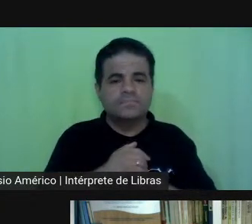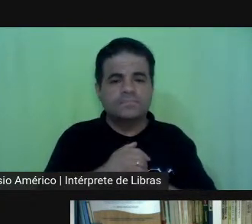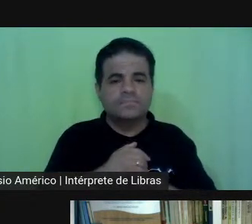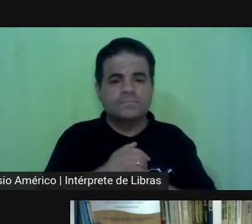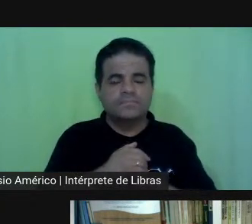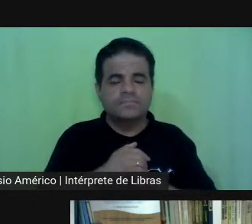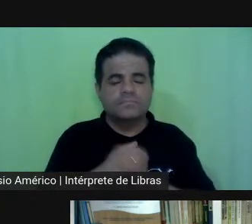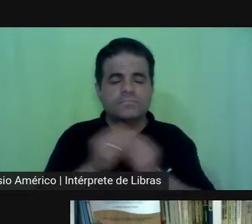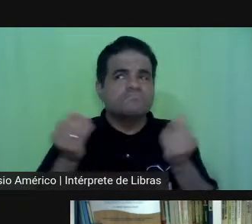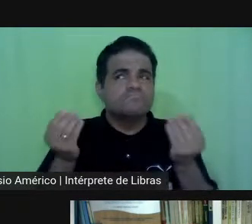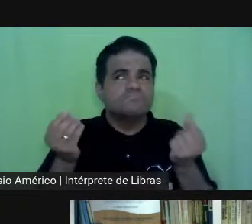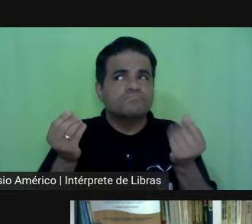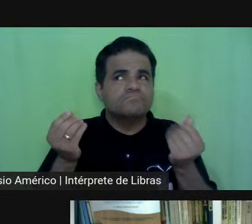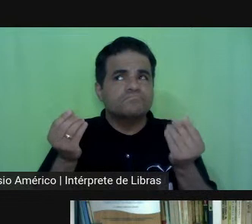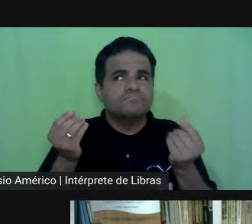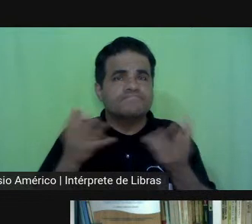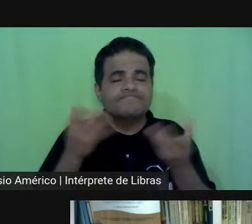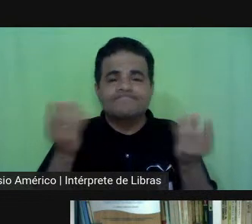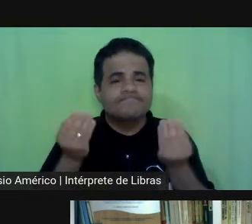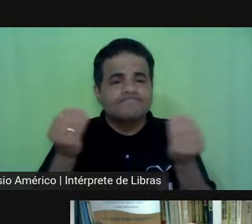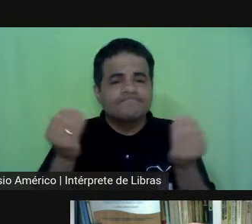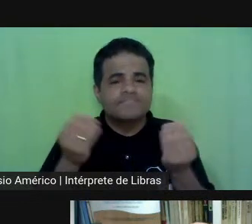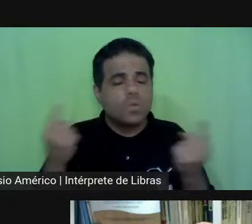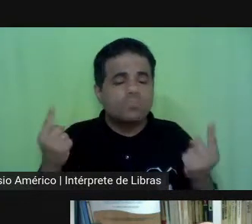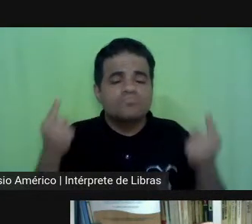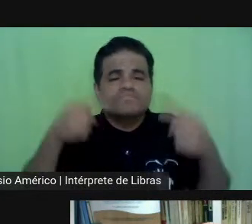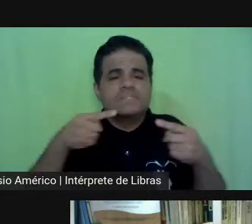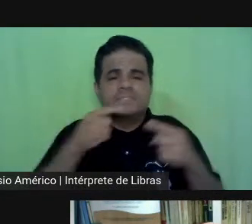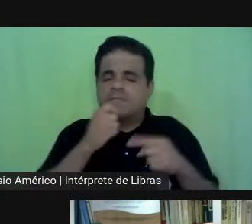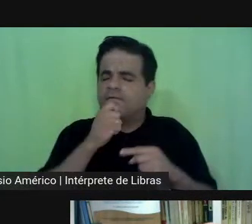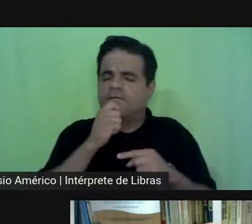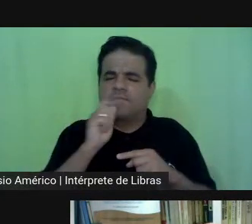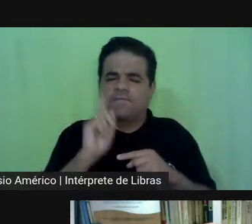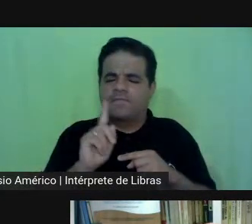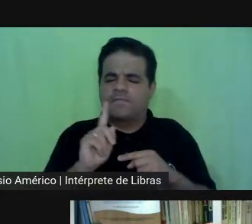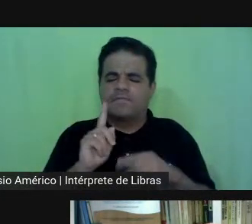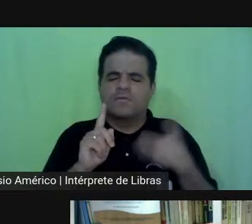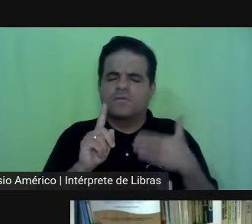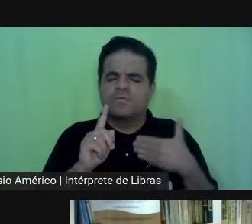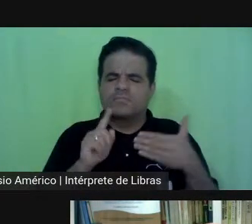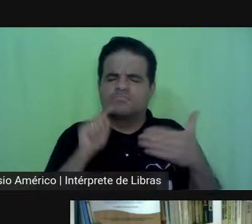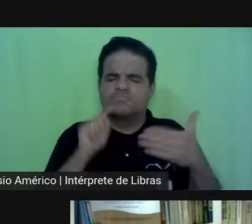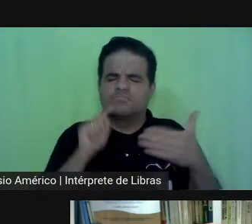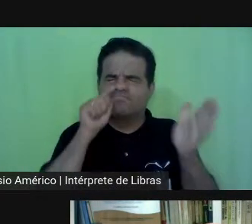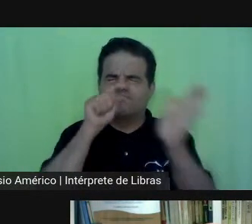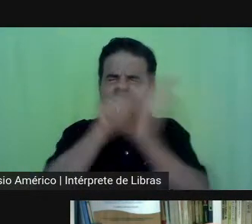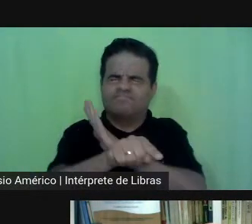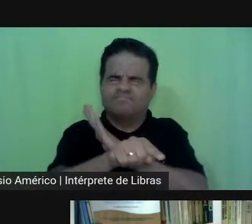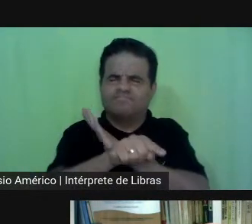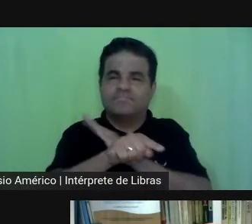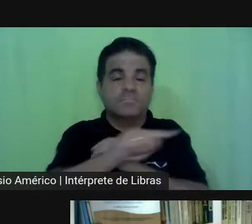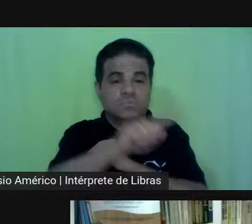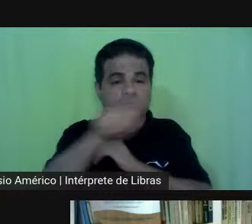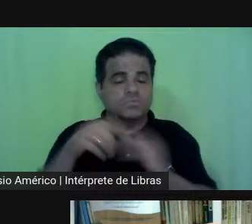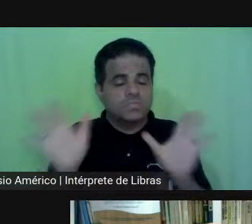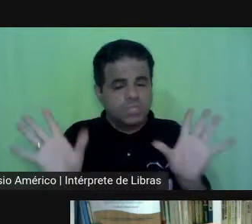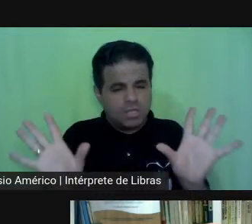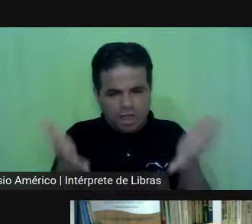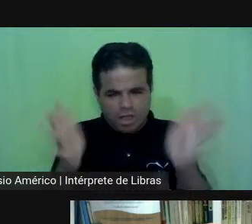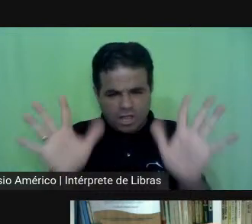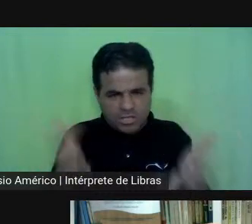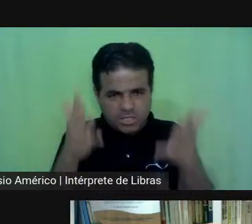una oración afirma es una pregunta para que estimule un poco